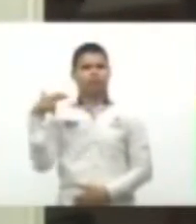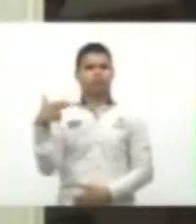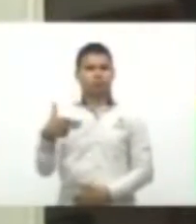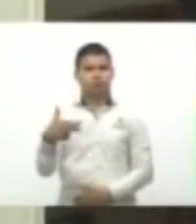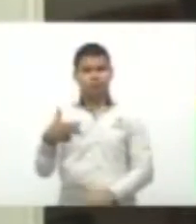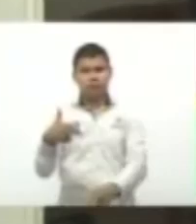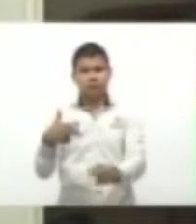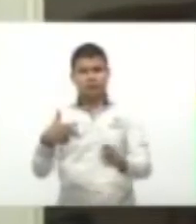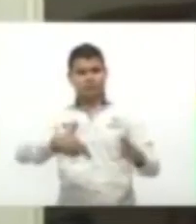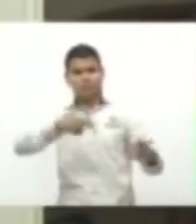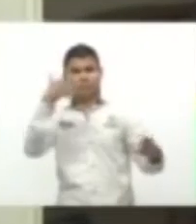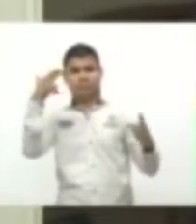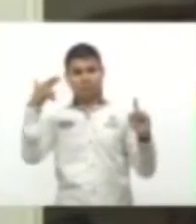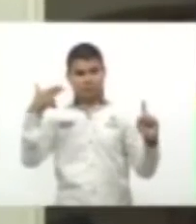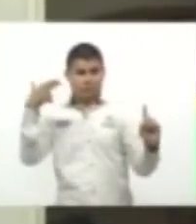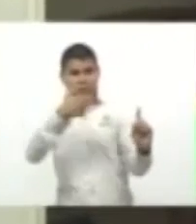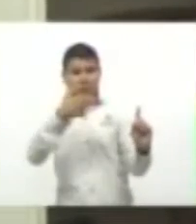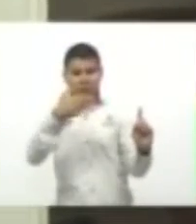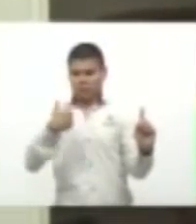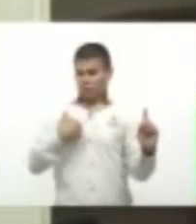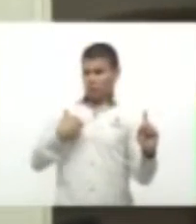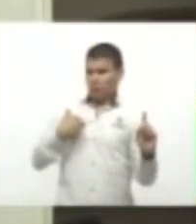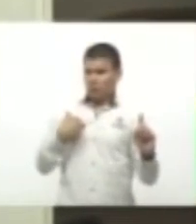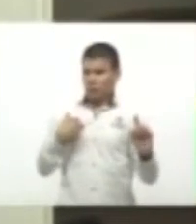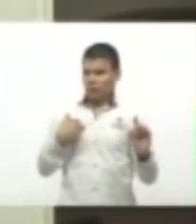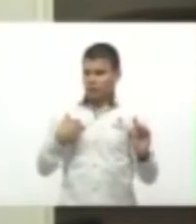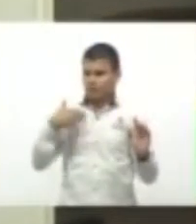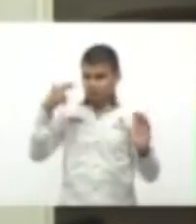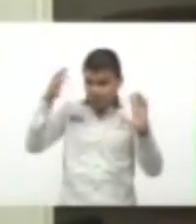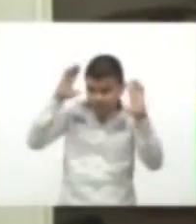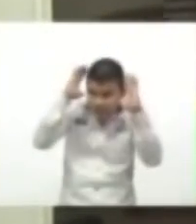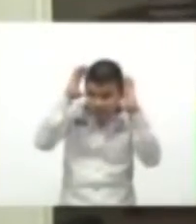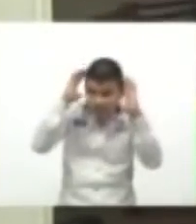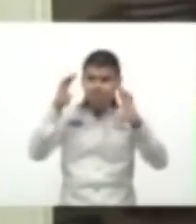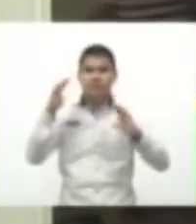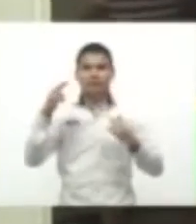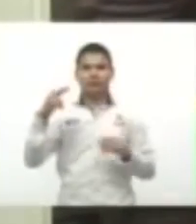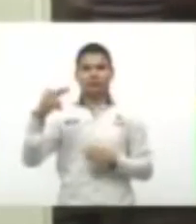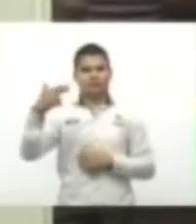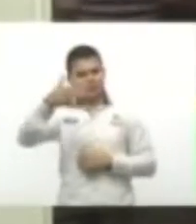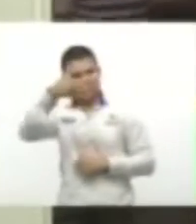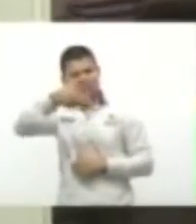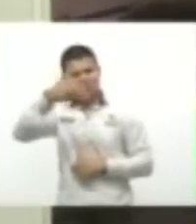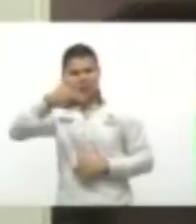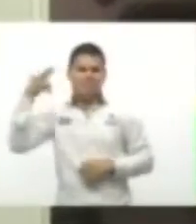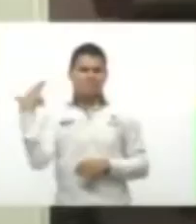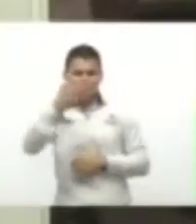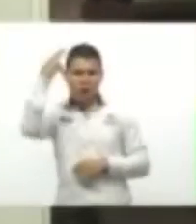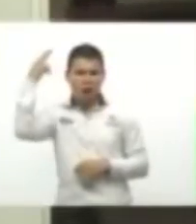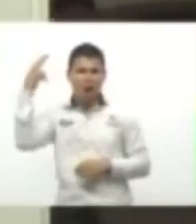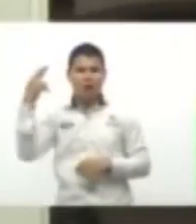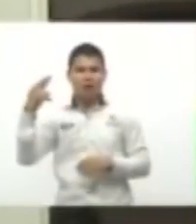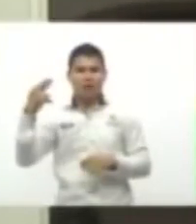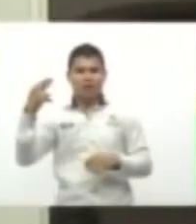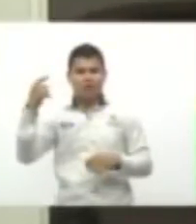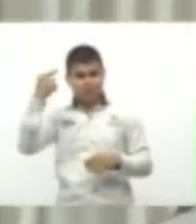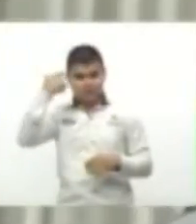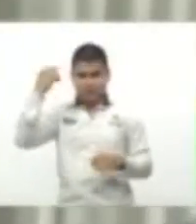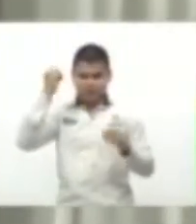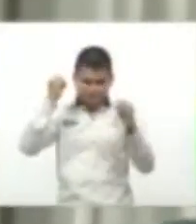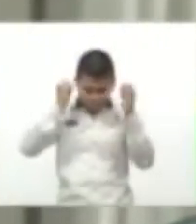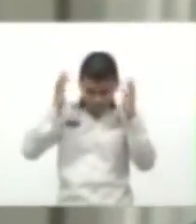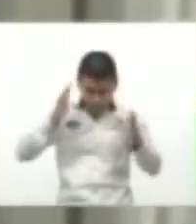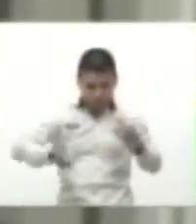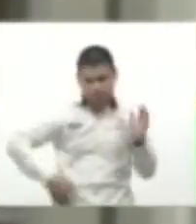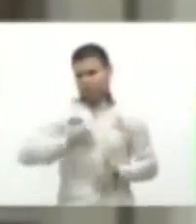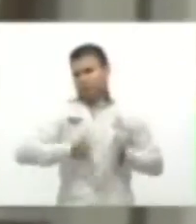y me apunta, y yo trato de agacharme como para protegerme, y hace un disparo y eso como que me da valor, arranco a correr. Según